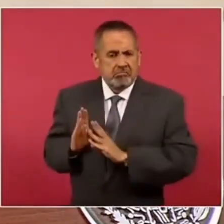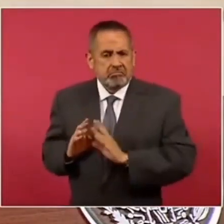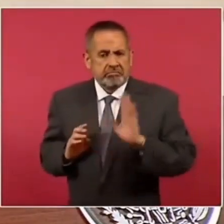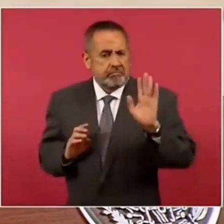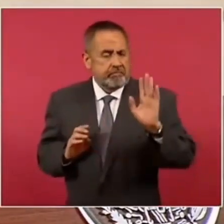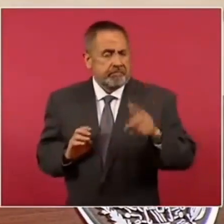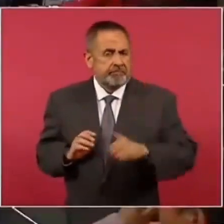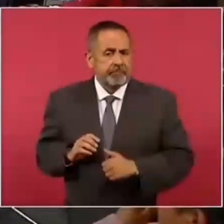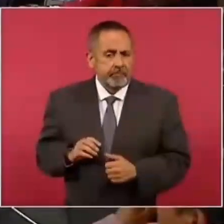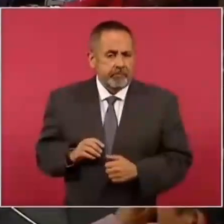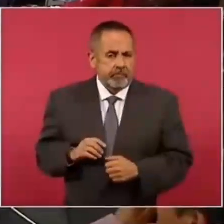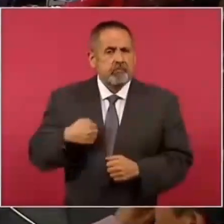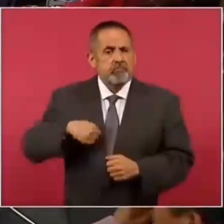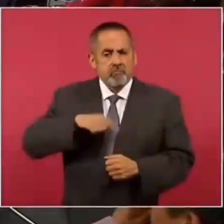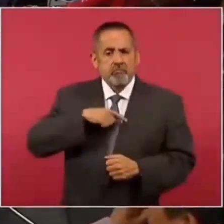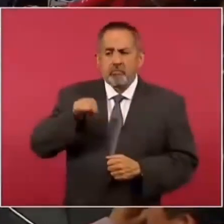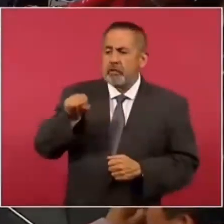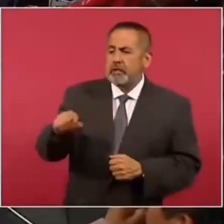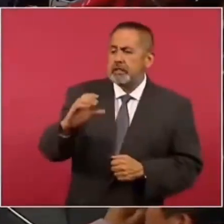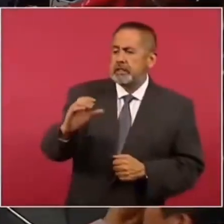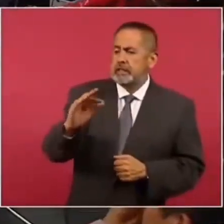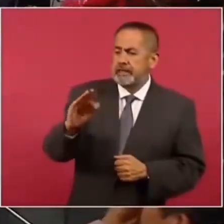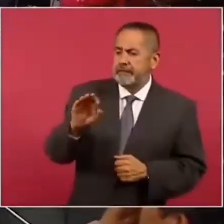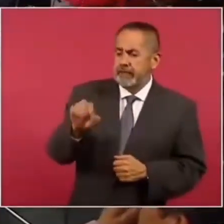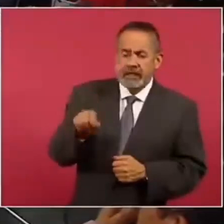queremos que se fortalezca